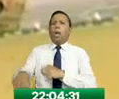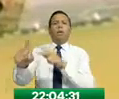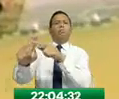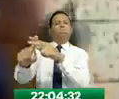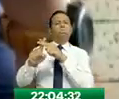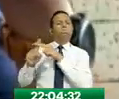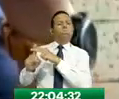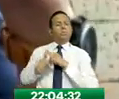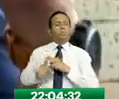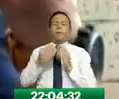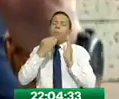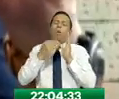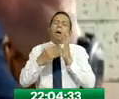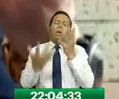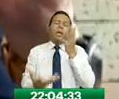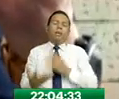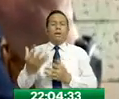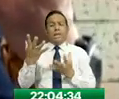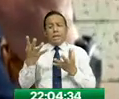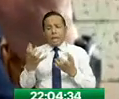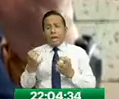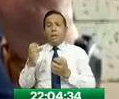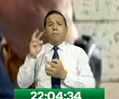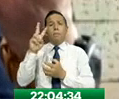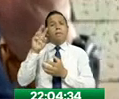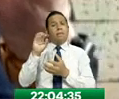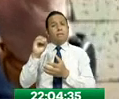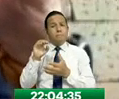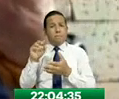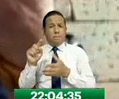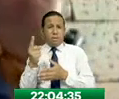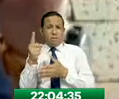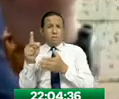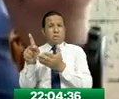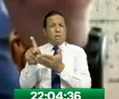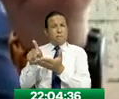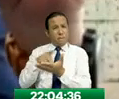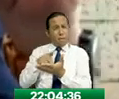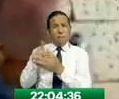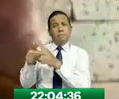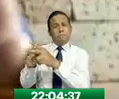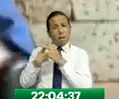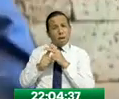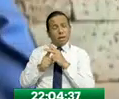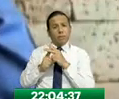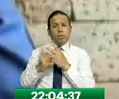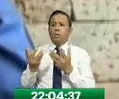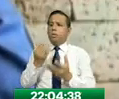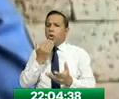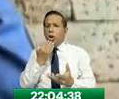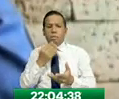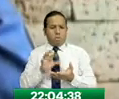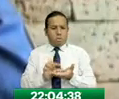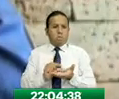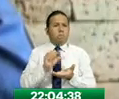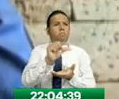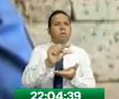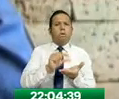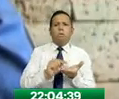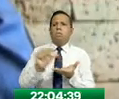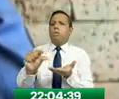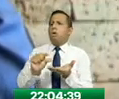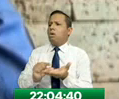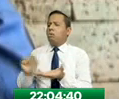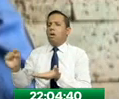de $20,000 millones, y para ello tengo que pagar $300 millones por aquí y anticipar una